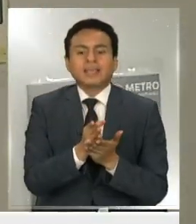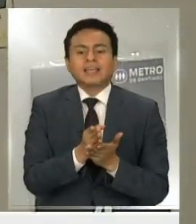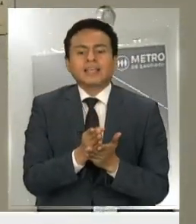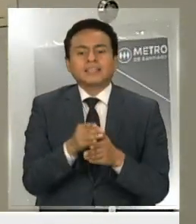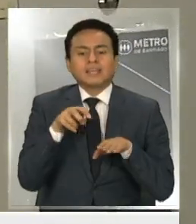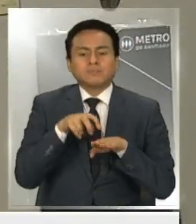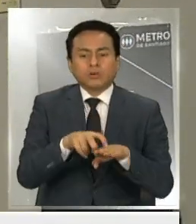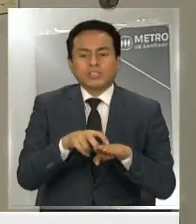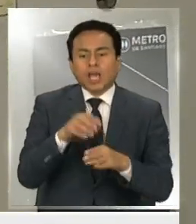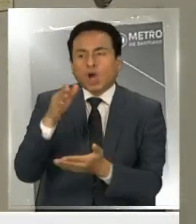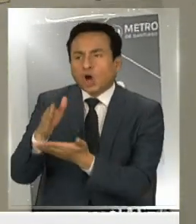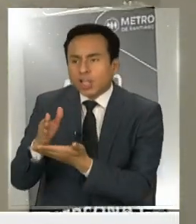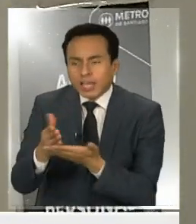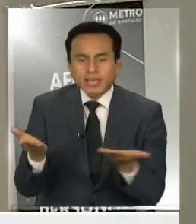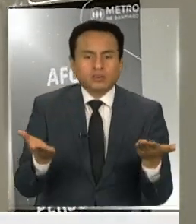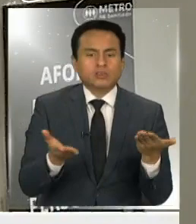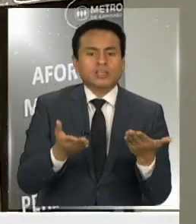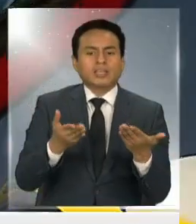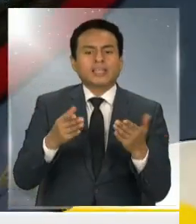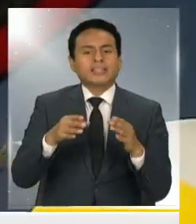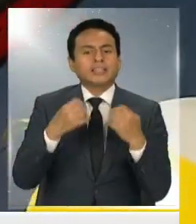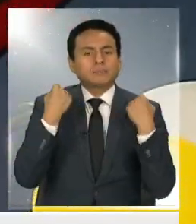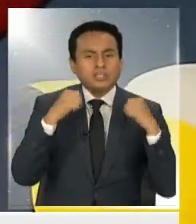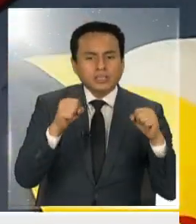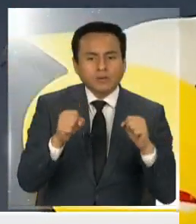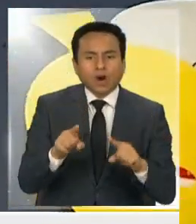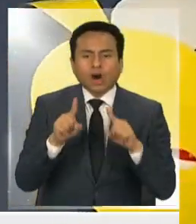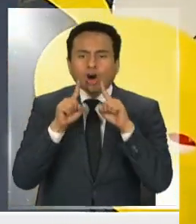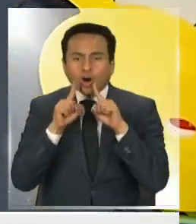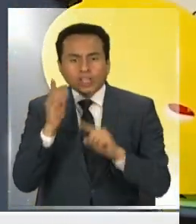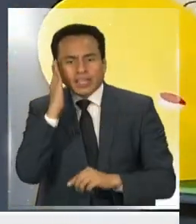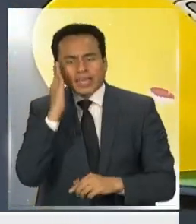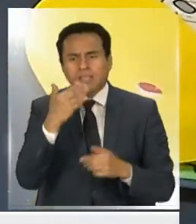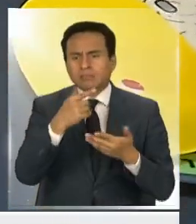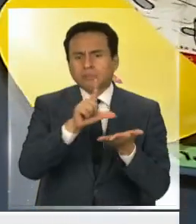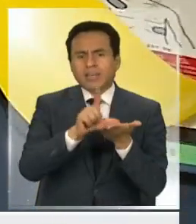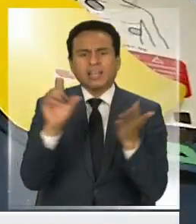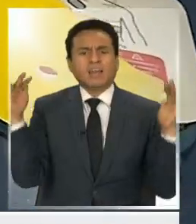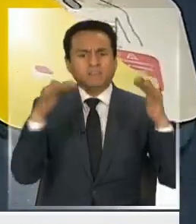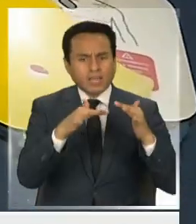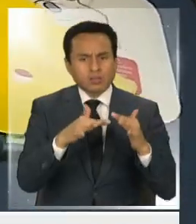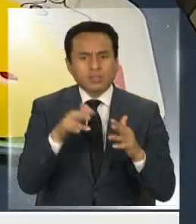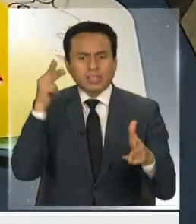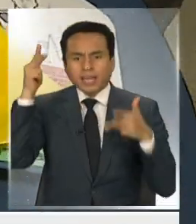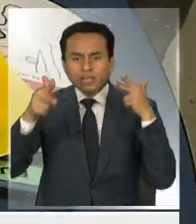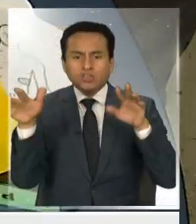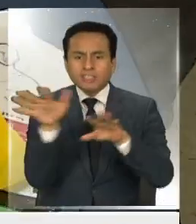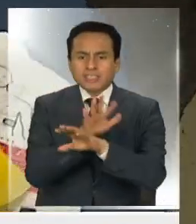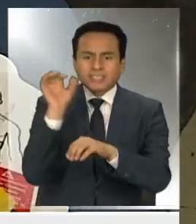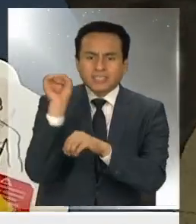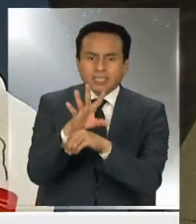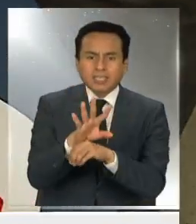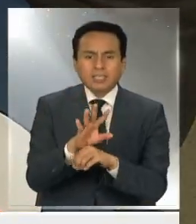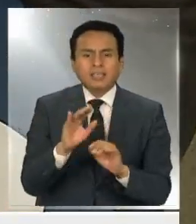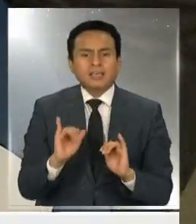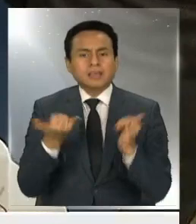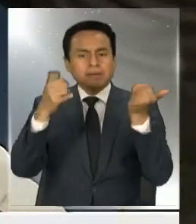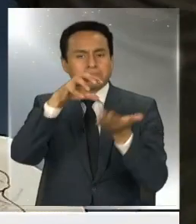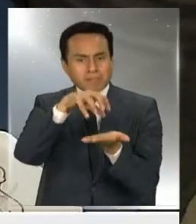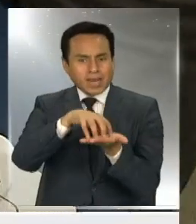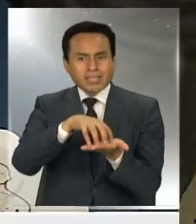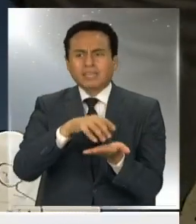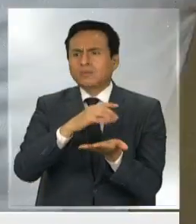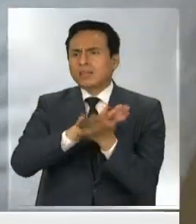transporte, colegios, recintos deportivos, hoteles, centros de eventos, teatros, cines, parques de diversiones y